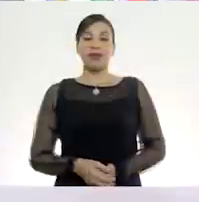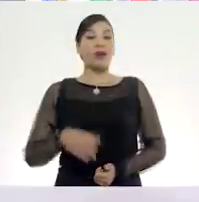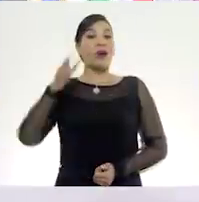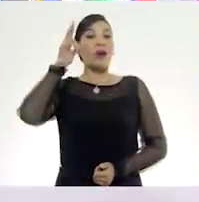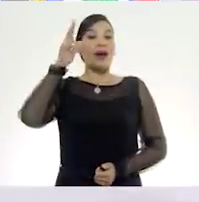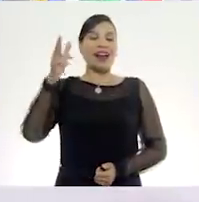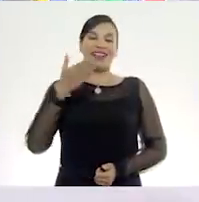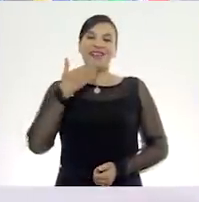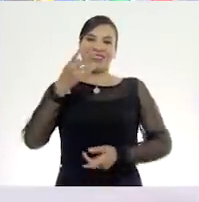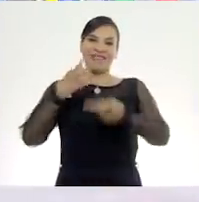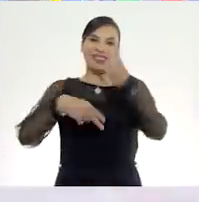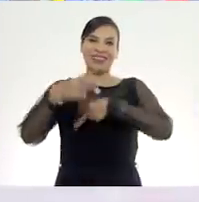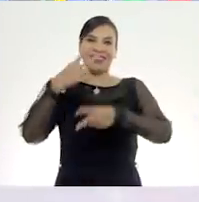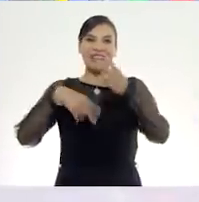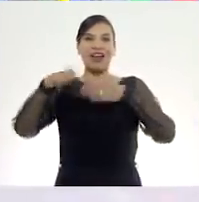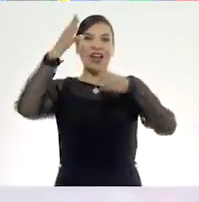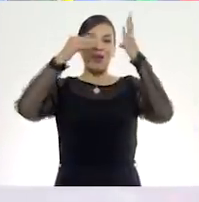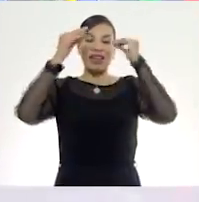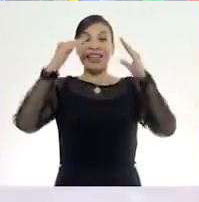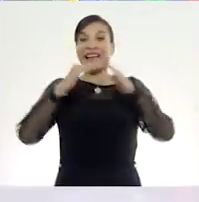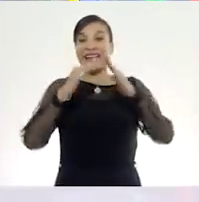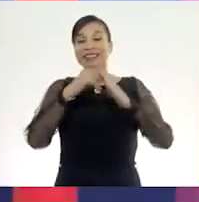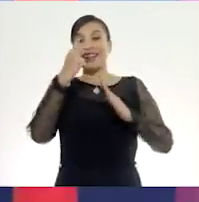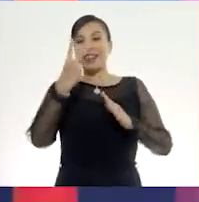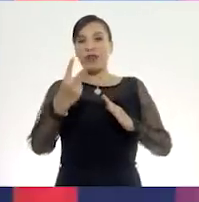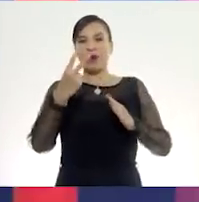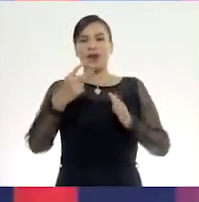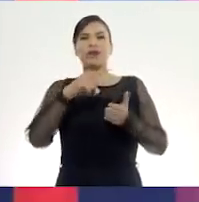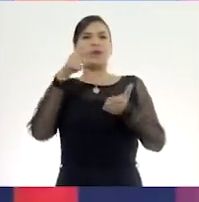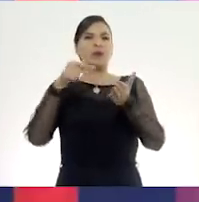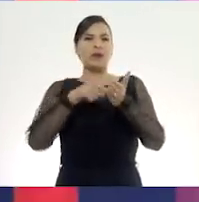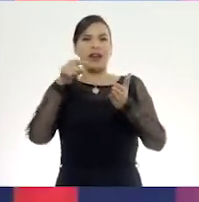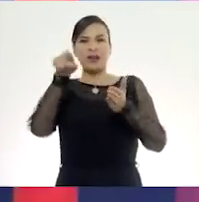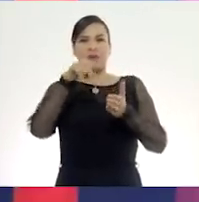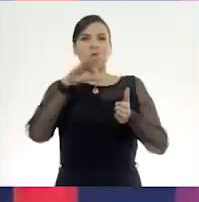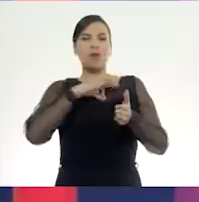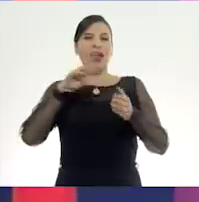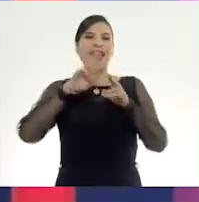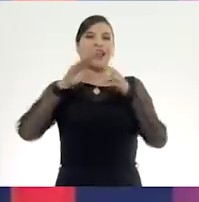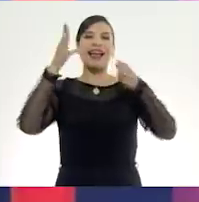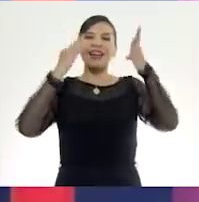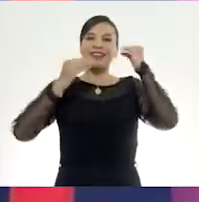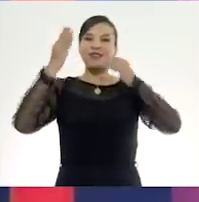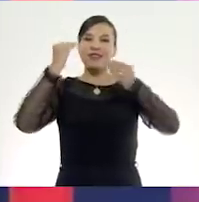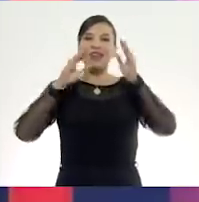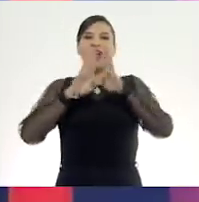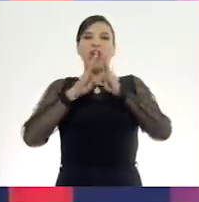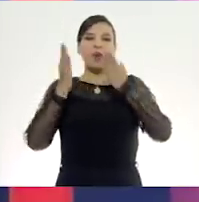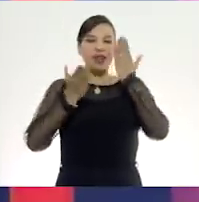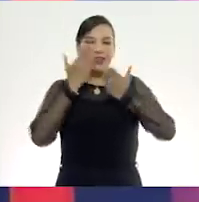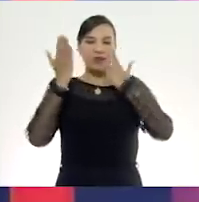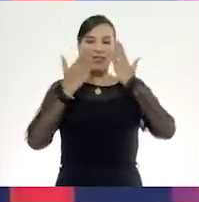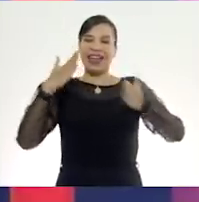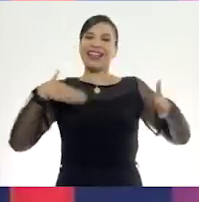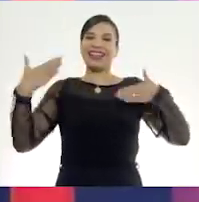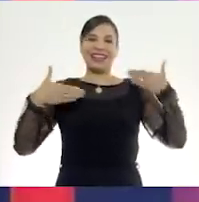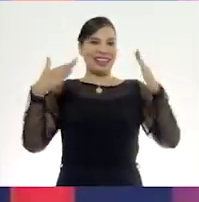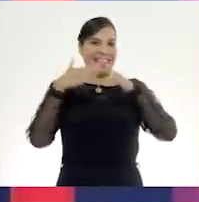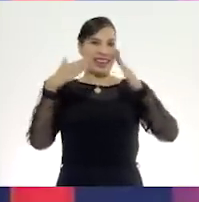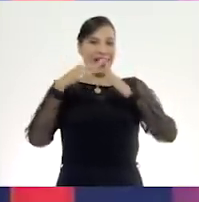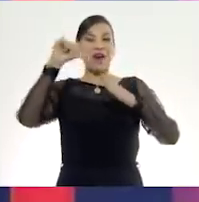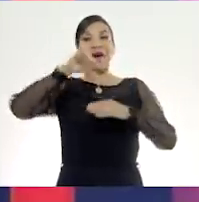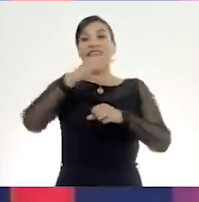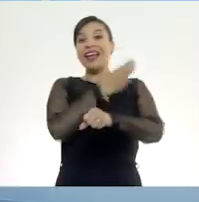Hola, les damos la bienvenida a Aprende en Casa 2, un espacio en el que vamos a poder estudiar y divertirnos desde nuestros hogares. Hoy